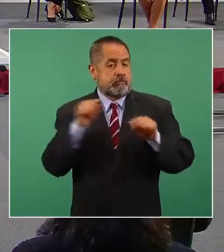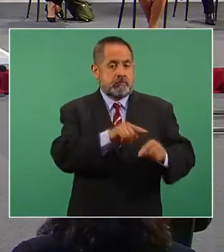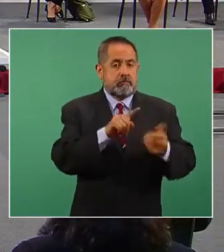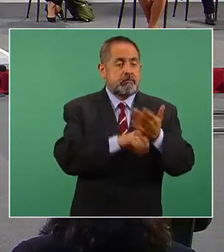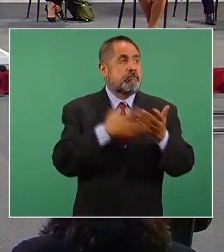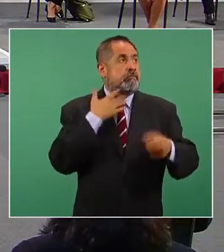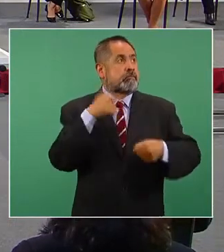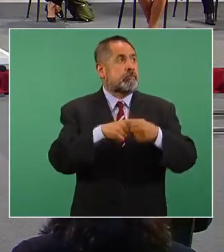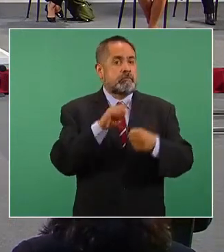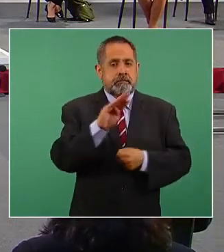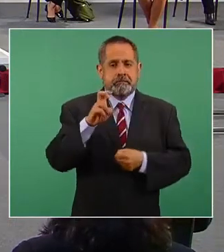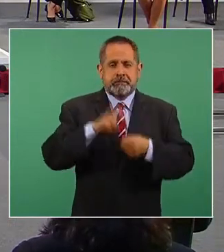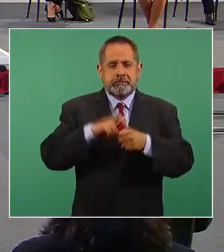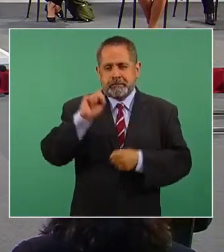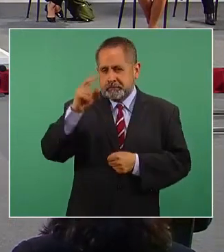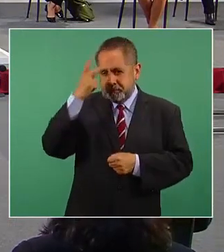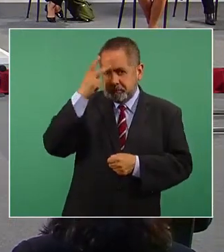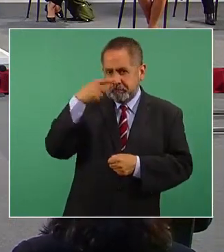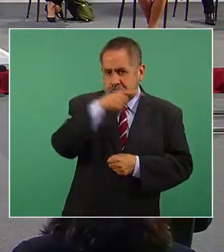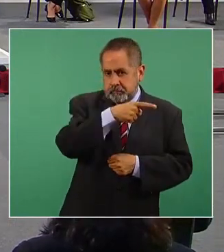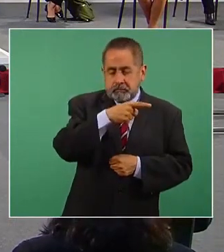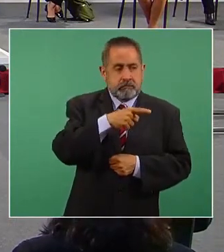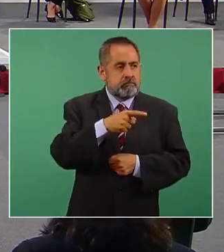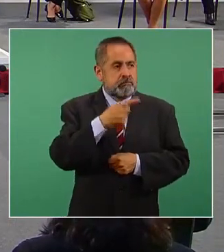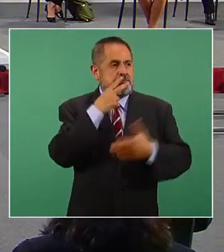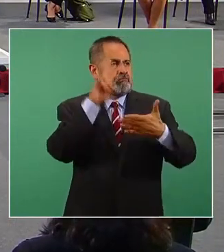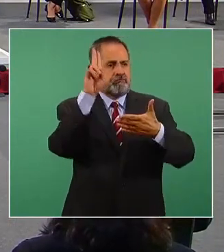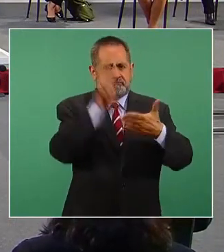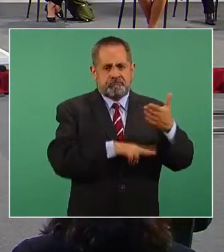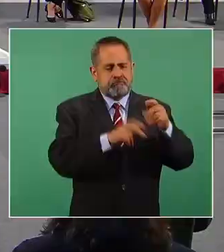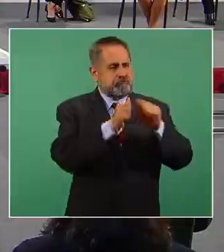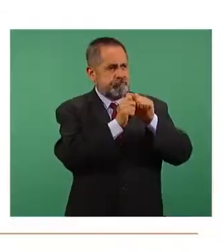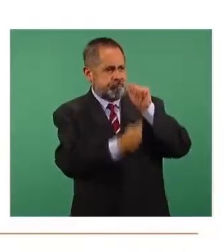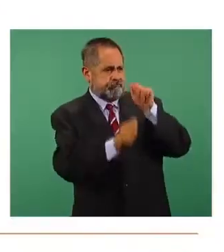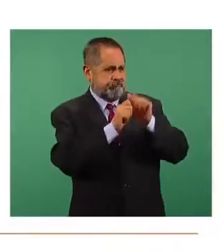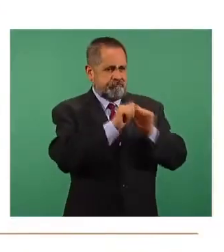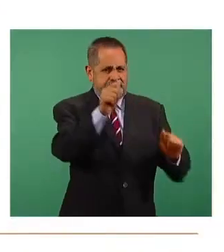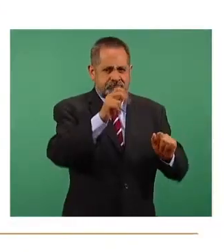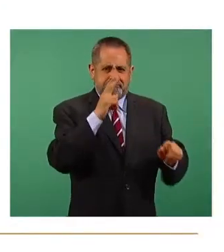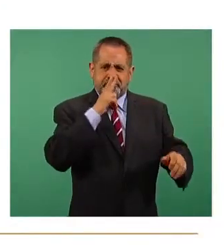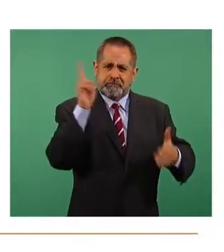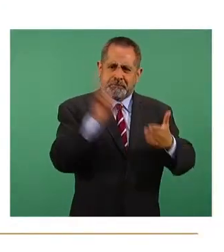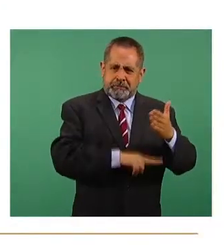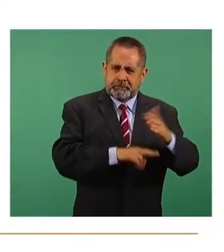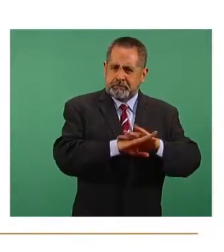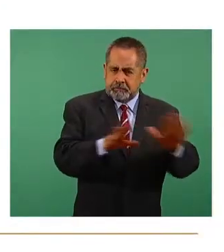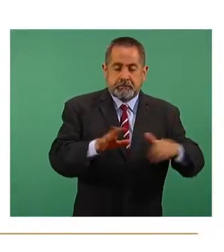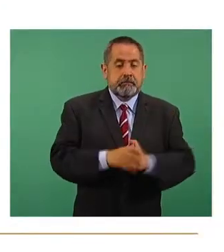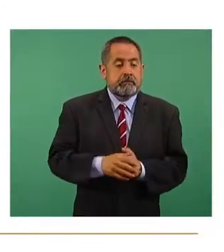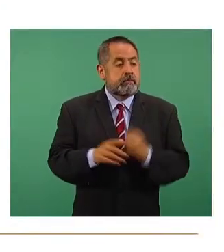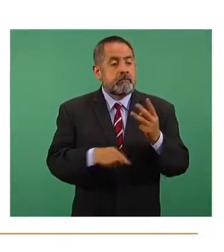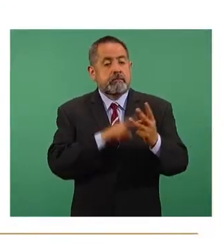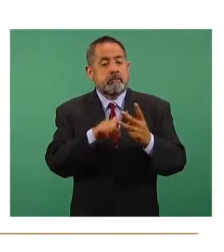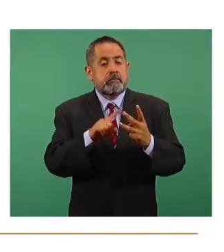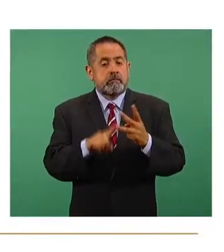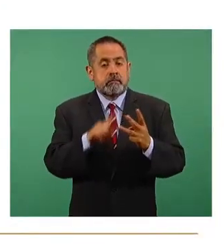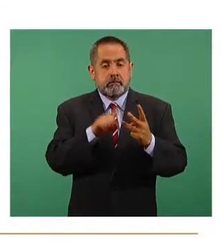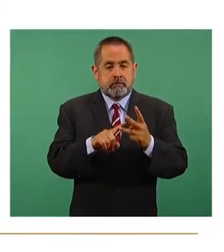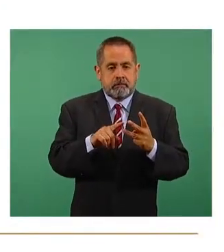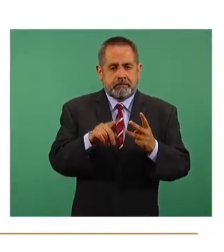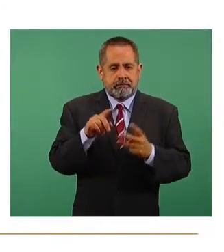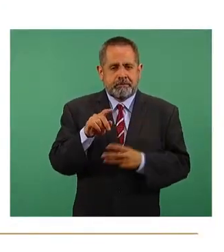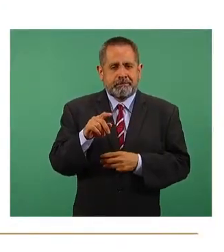San Luis Potosí los sellos que no nos habían dejado colocar, y colocamos en dos gasolineras de Rendi